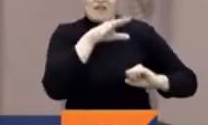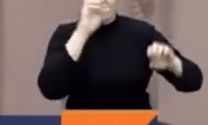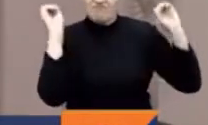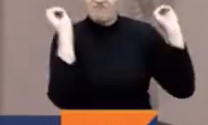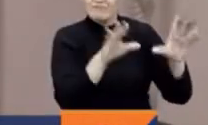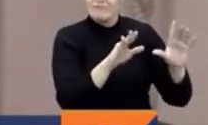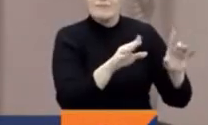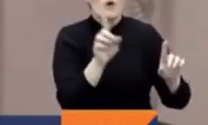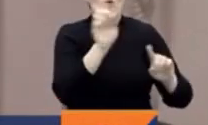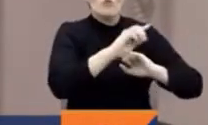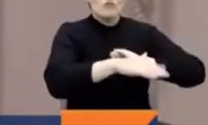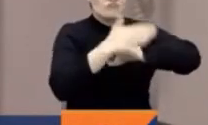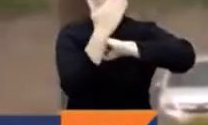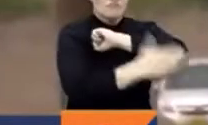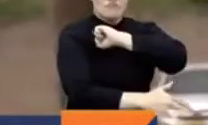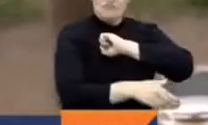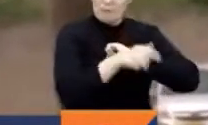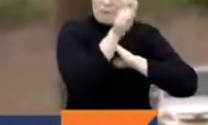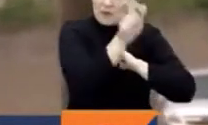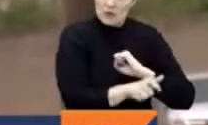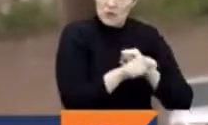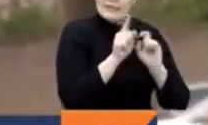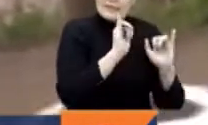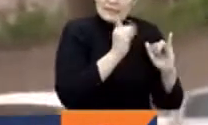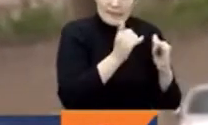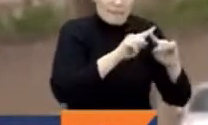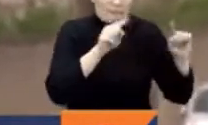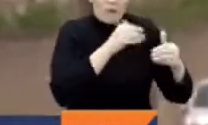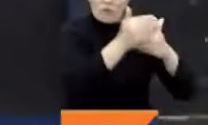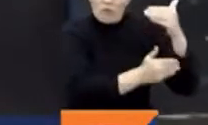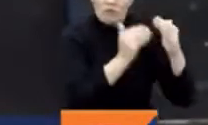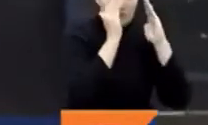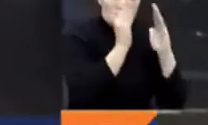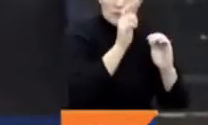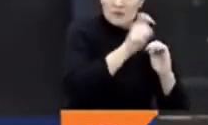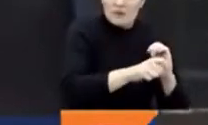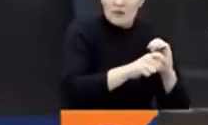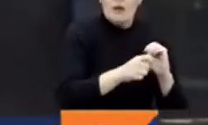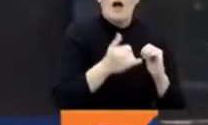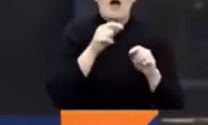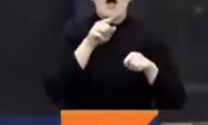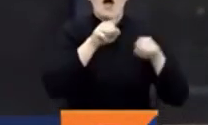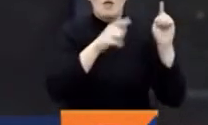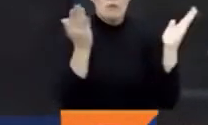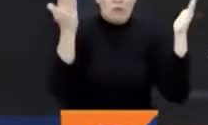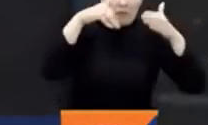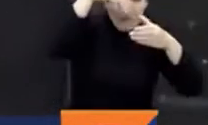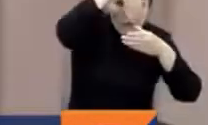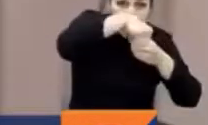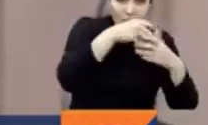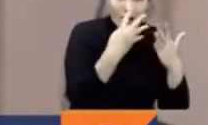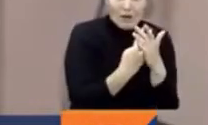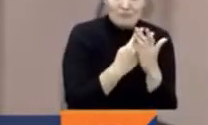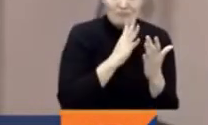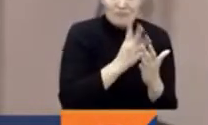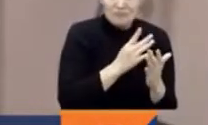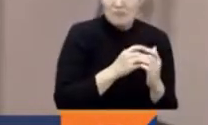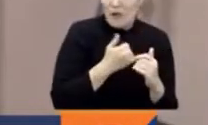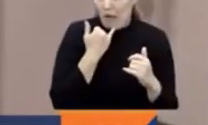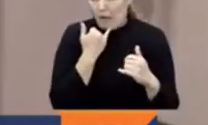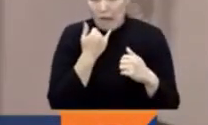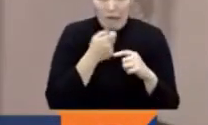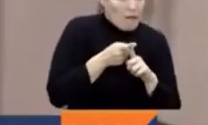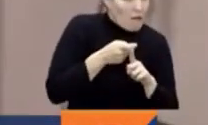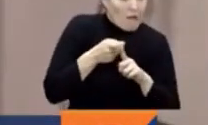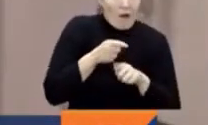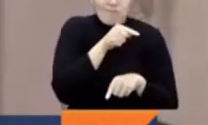solamente social, sino como sanción punitiva. Al parecer, jefes de organizaciones criminales siguen delinquiendo desde los centros carcelarios. Esto realmente es